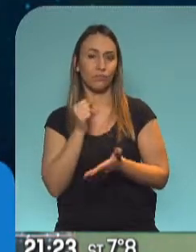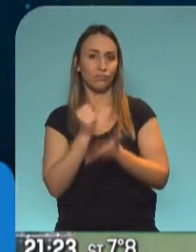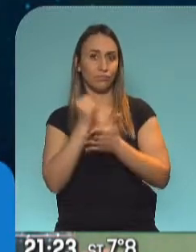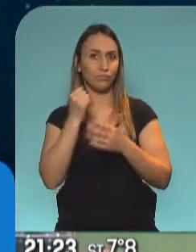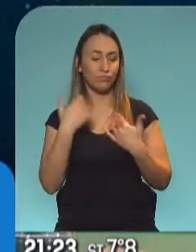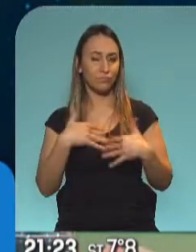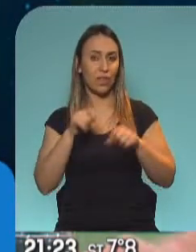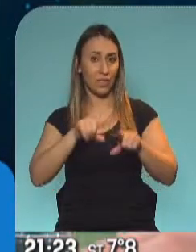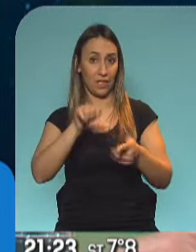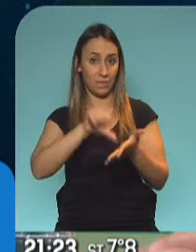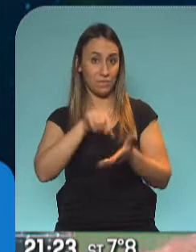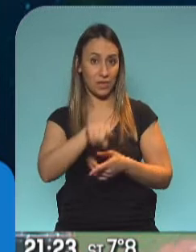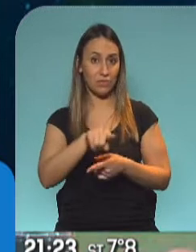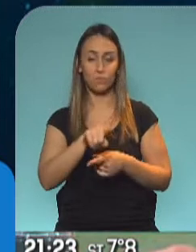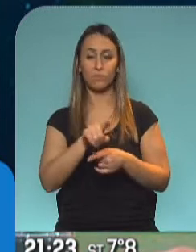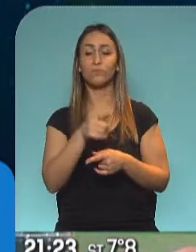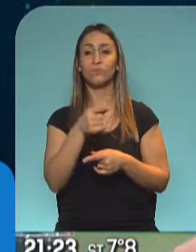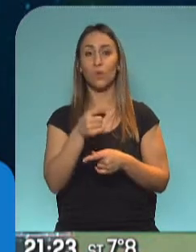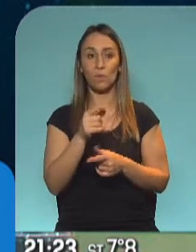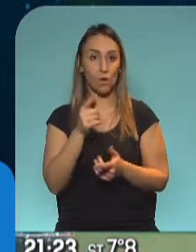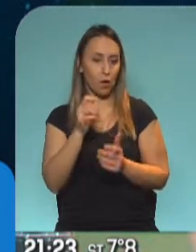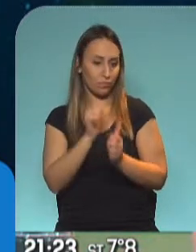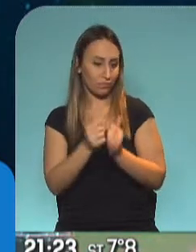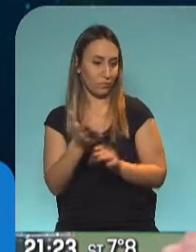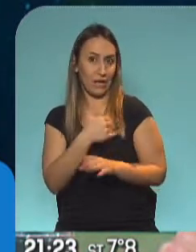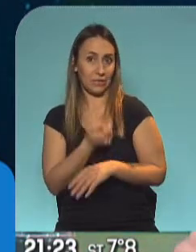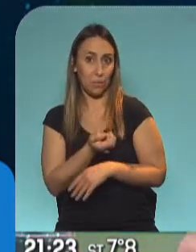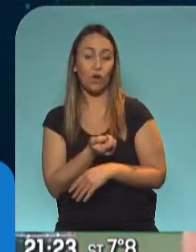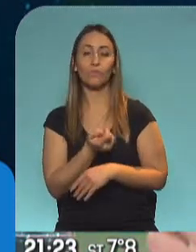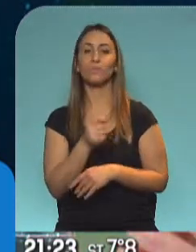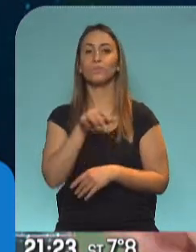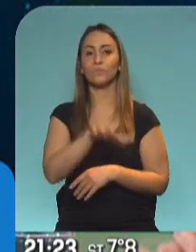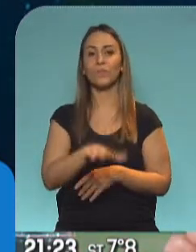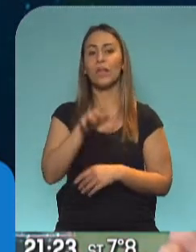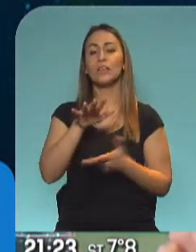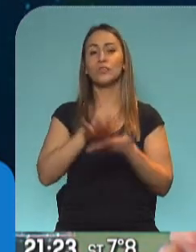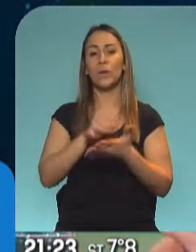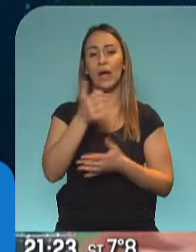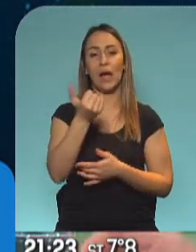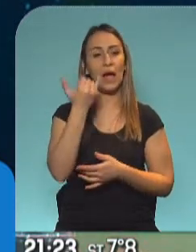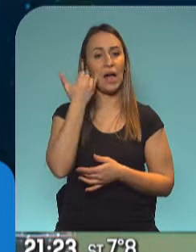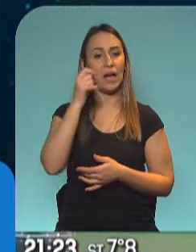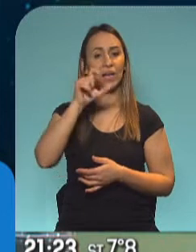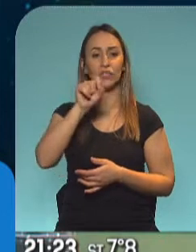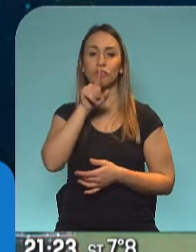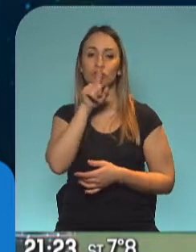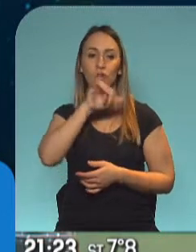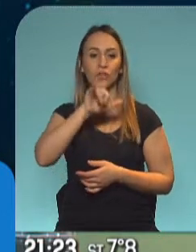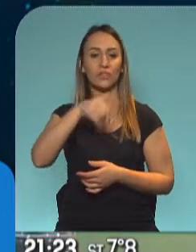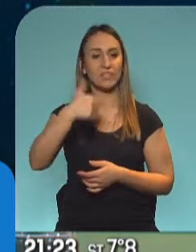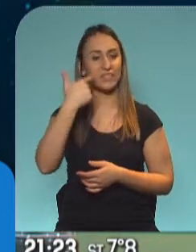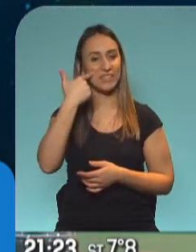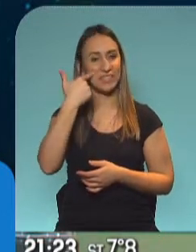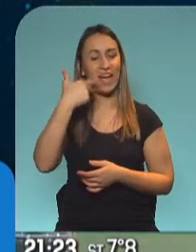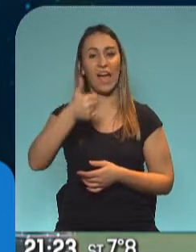dicho país, uno cercano, uno de este siglo, Ayotzinapa. De por sí, el nombre ya les remite